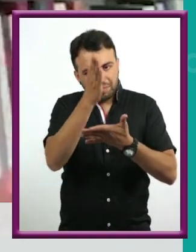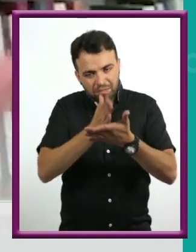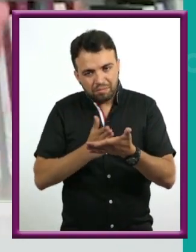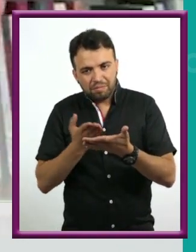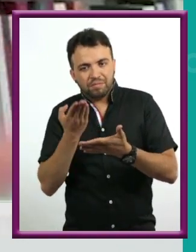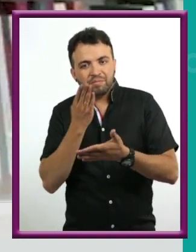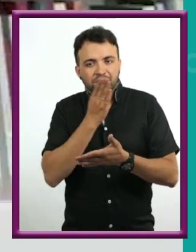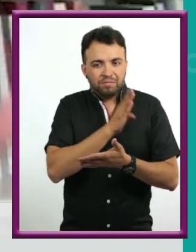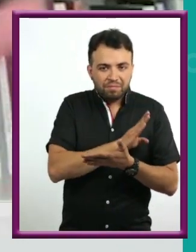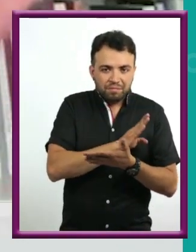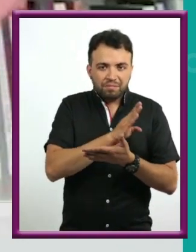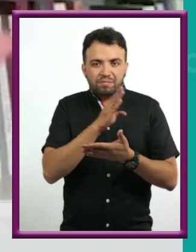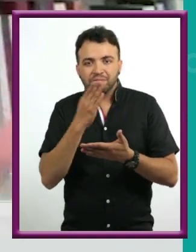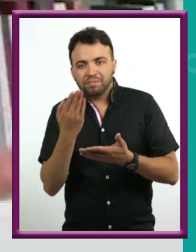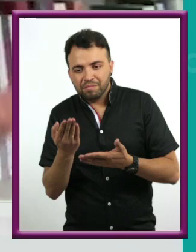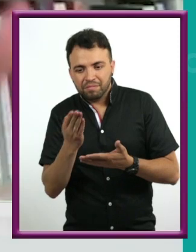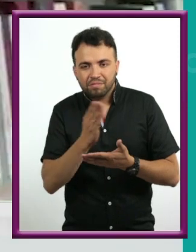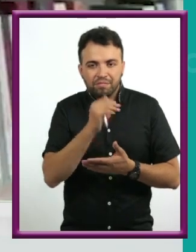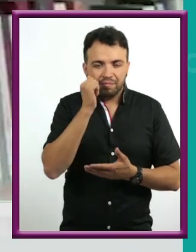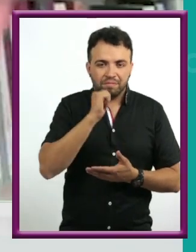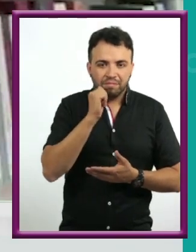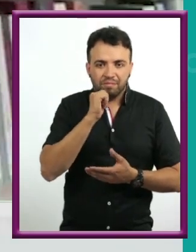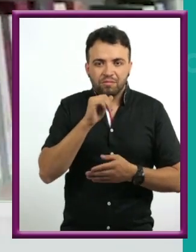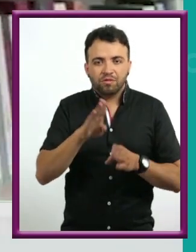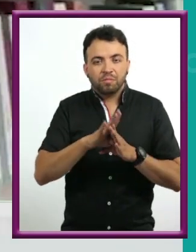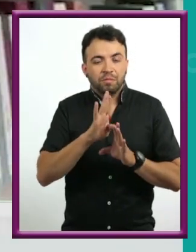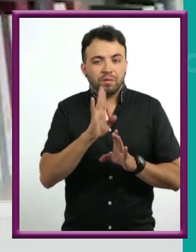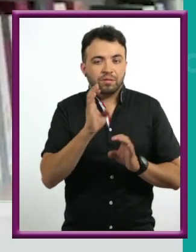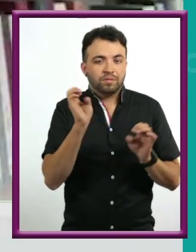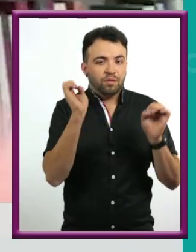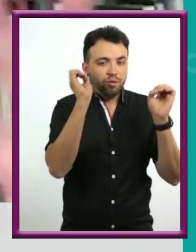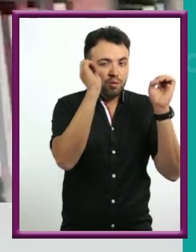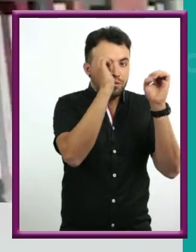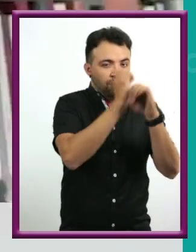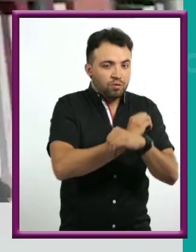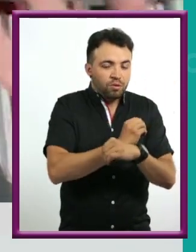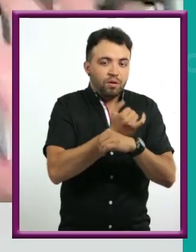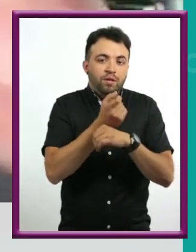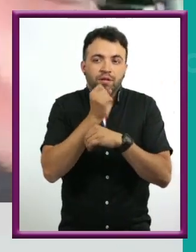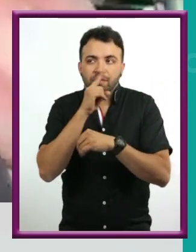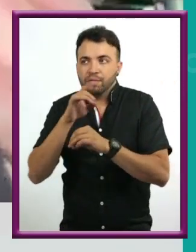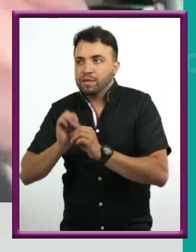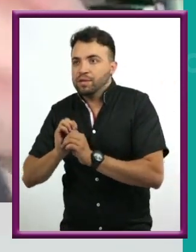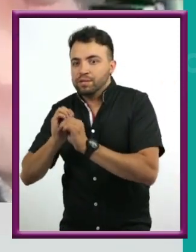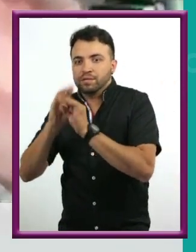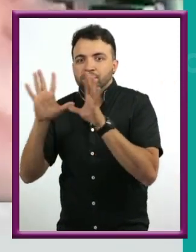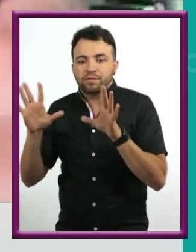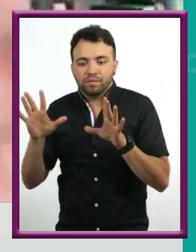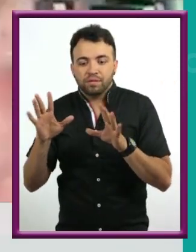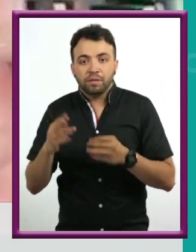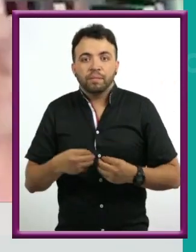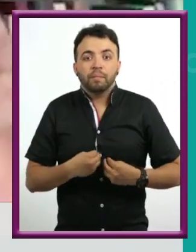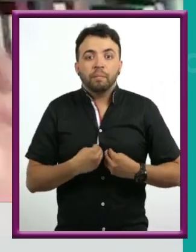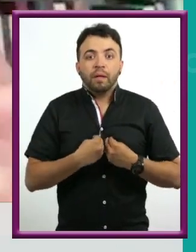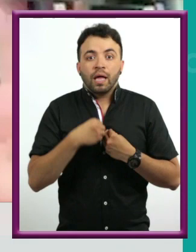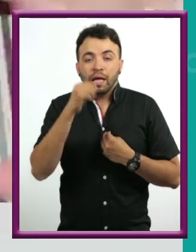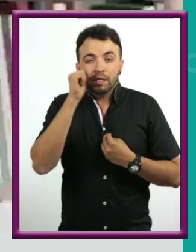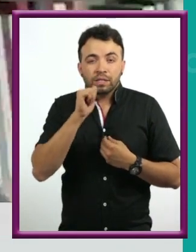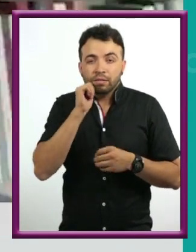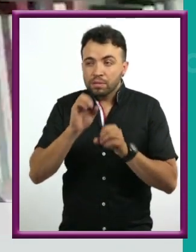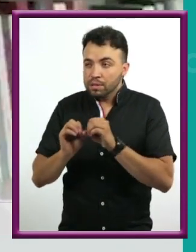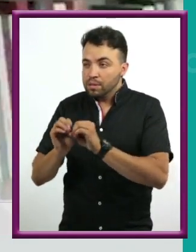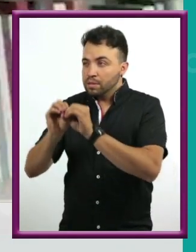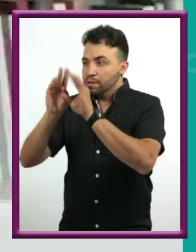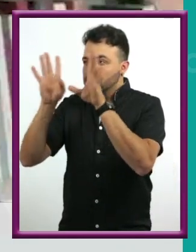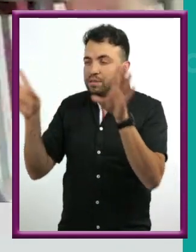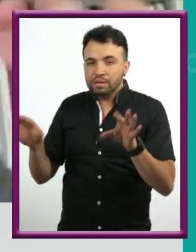Fluctuamos entre esas dos materias, entre esas dos densidades, entre lo oscuro y también lo luminoso. No